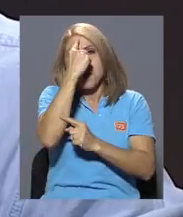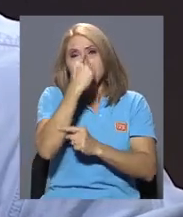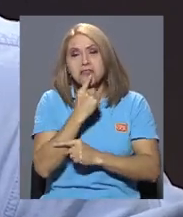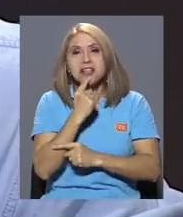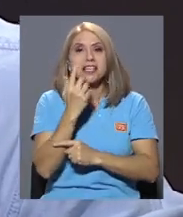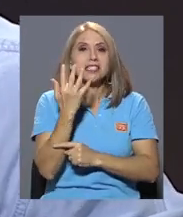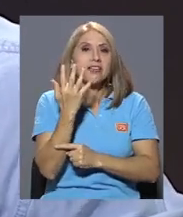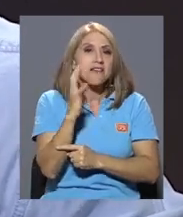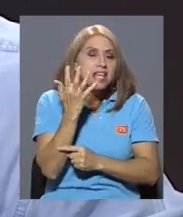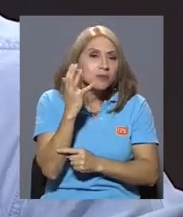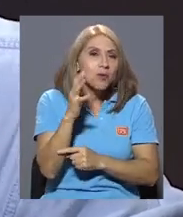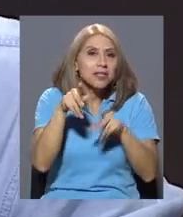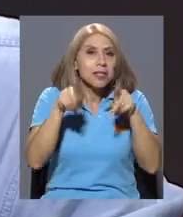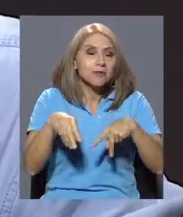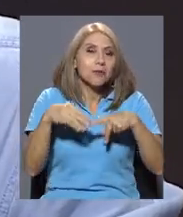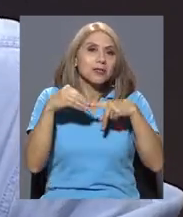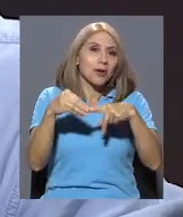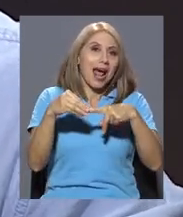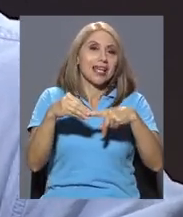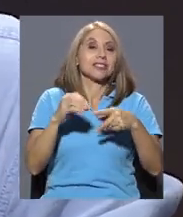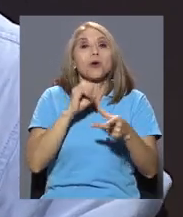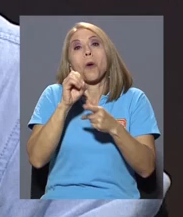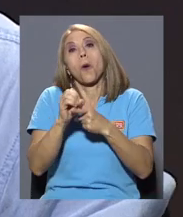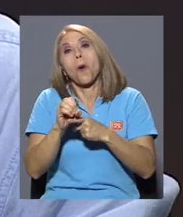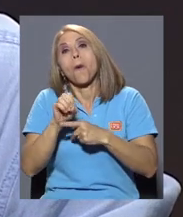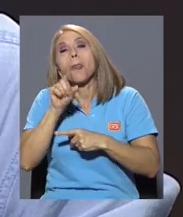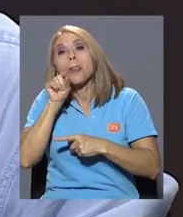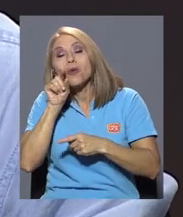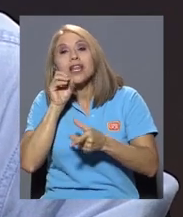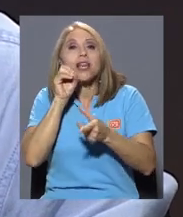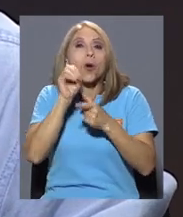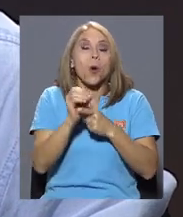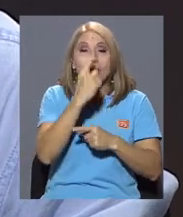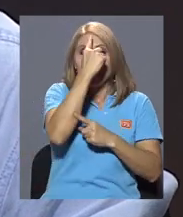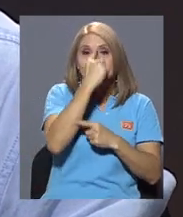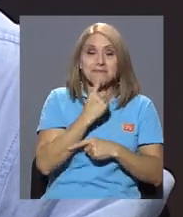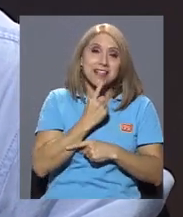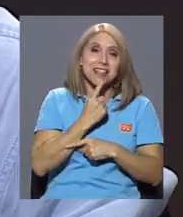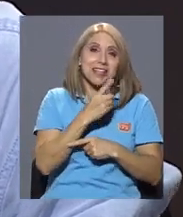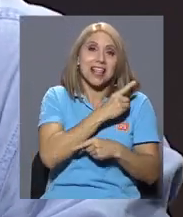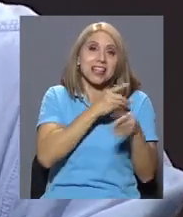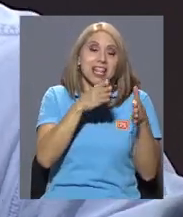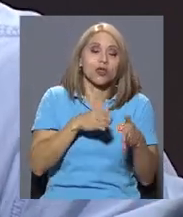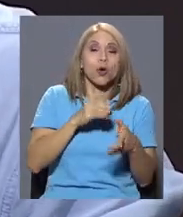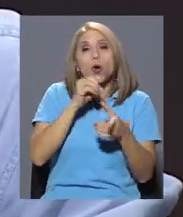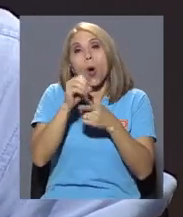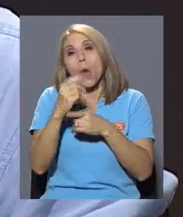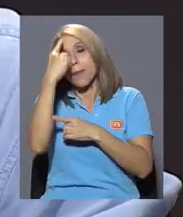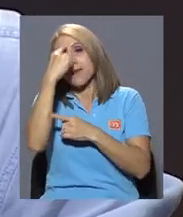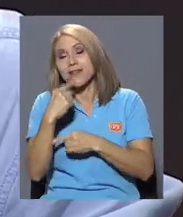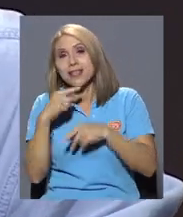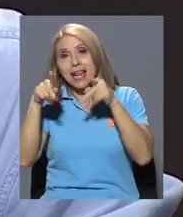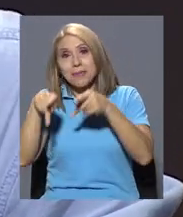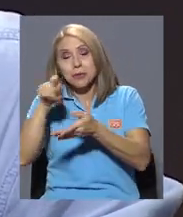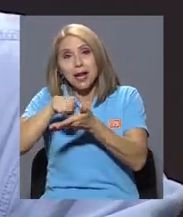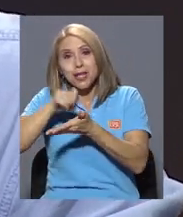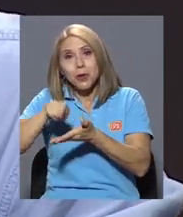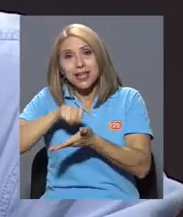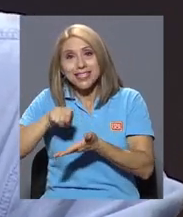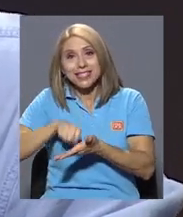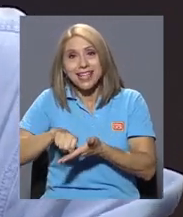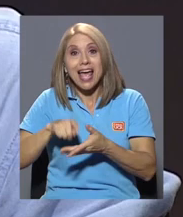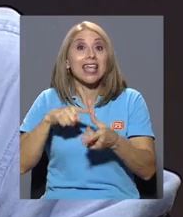de facebook de los personajes oa través de twitter oa través del perfil del director o el guionista de la historia es bueno por un lado está ese mundo